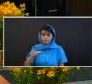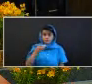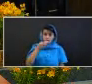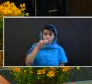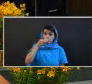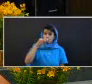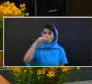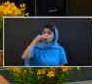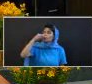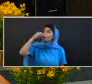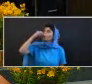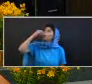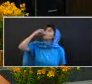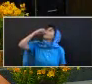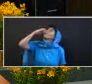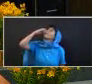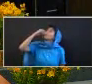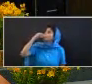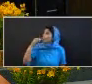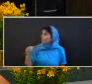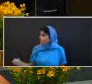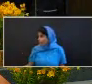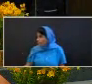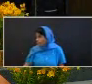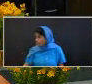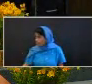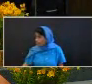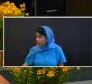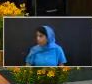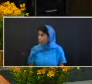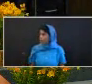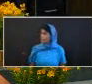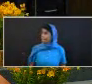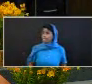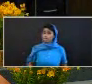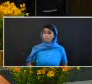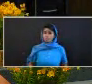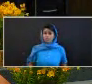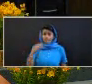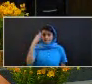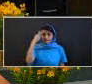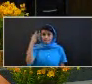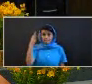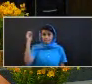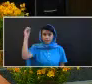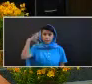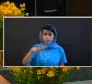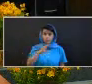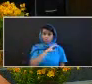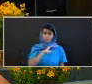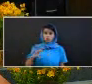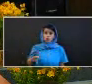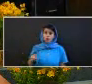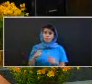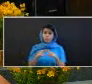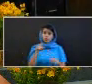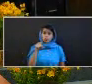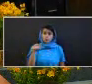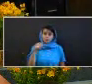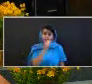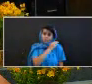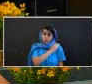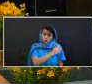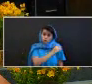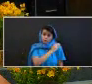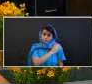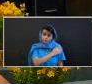Gracias, bendito Cristo, por tu misericordia.